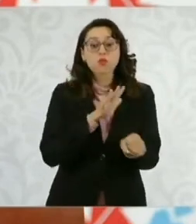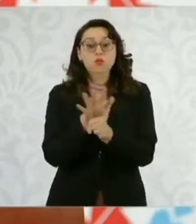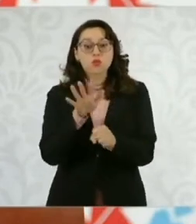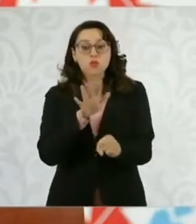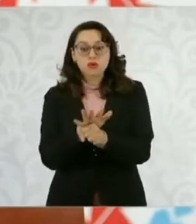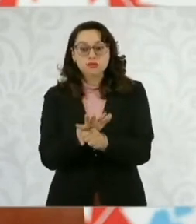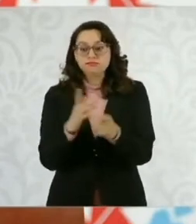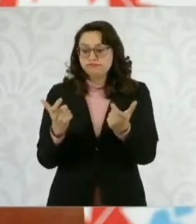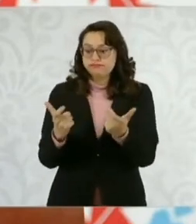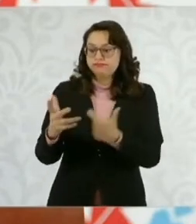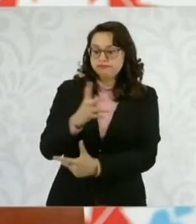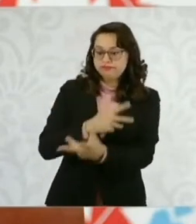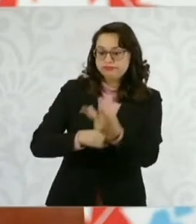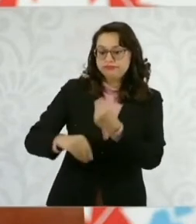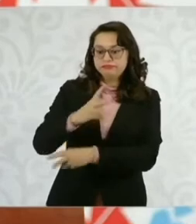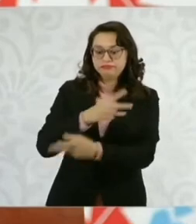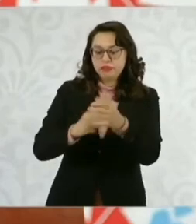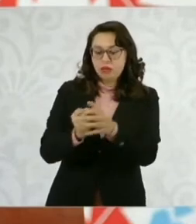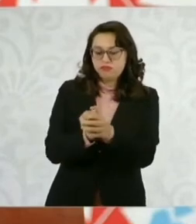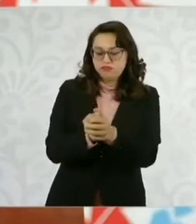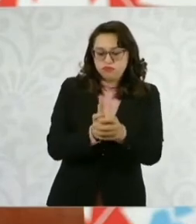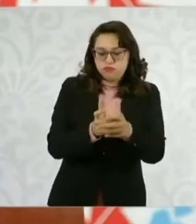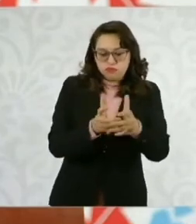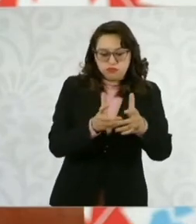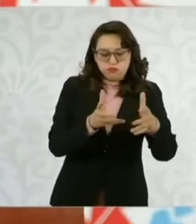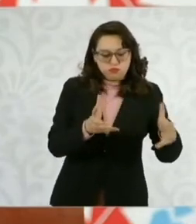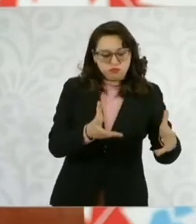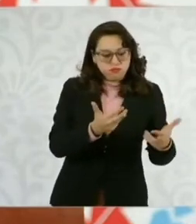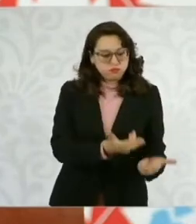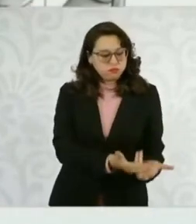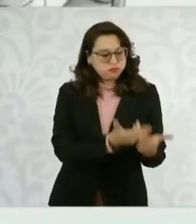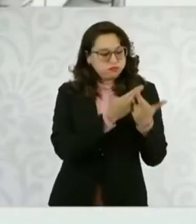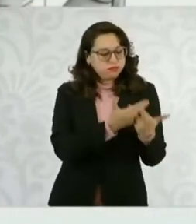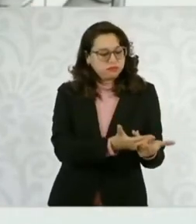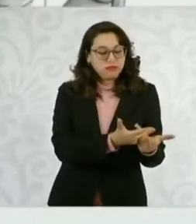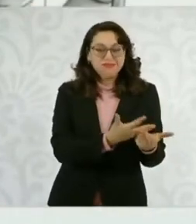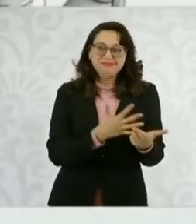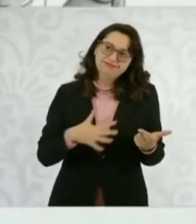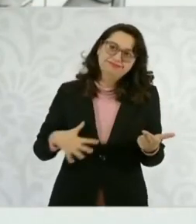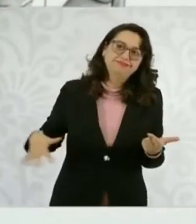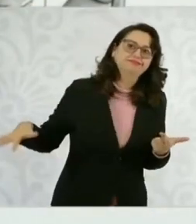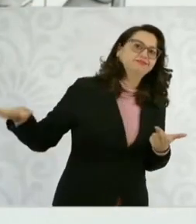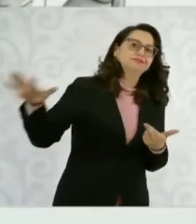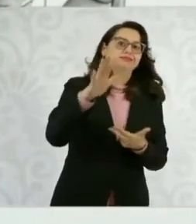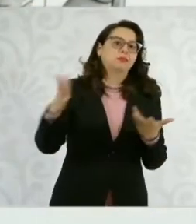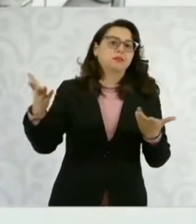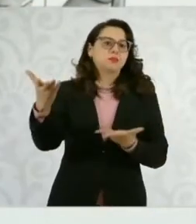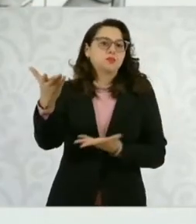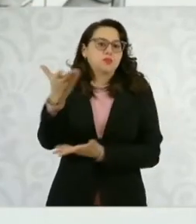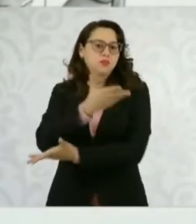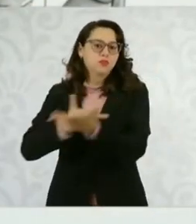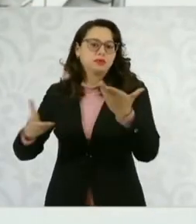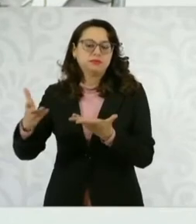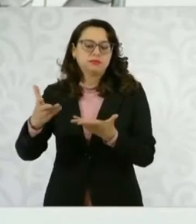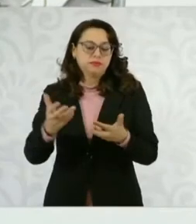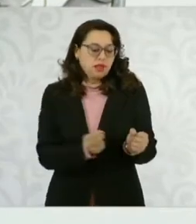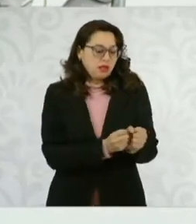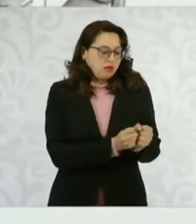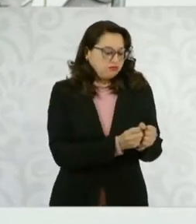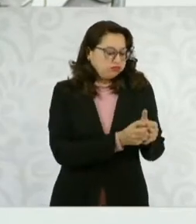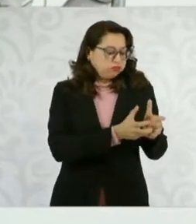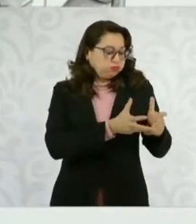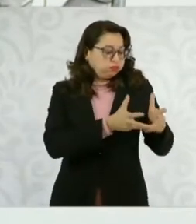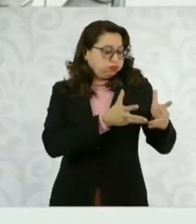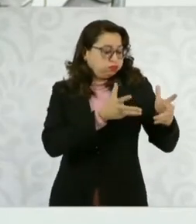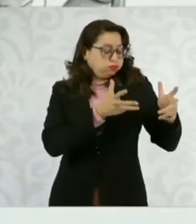riqueza y distribuirla, no solamente generar riqueza y pensar que el solo hecho de generar riqueza se va a distribuir de arriba